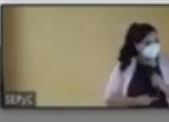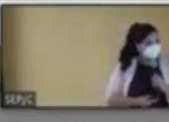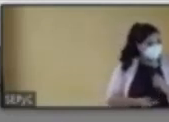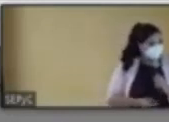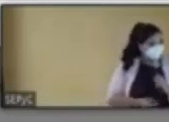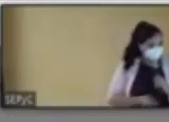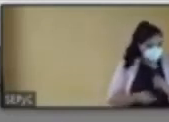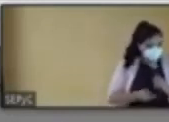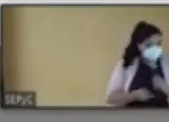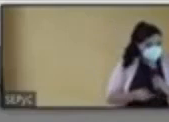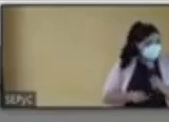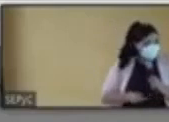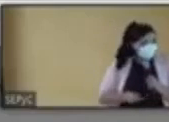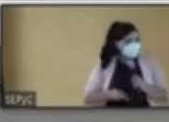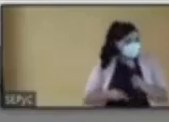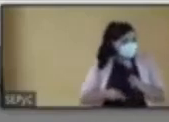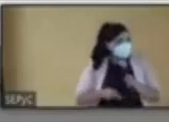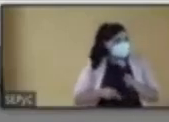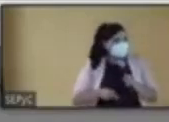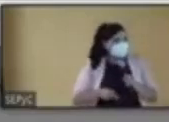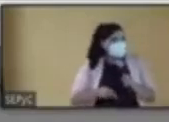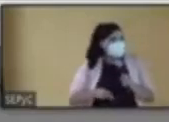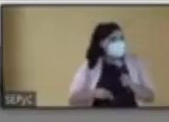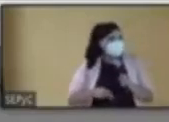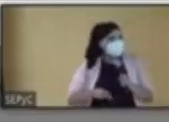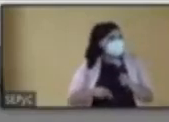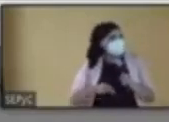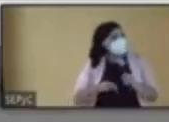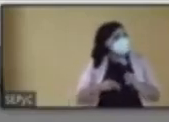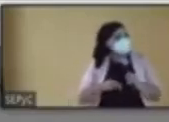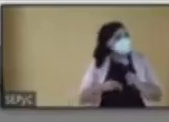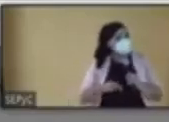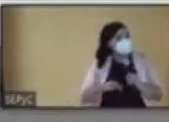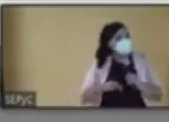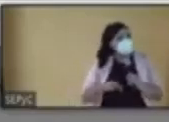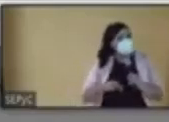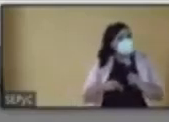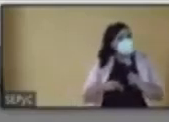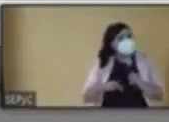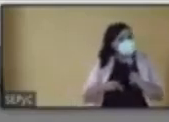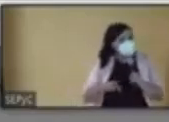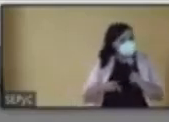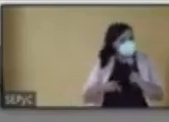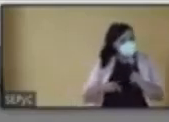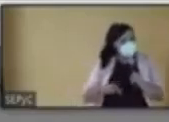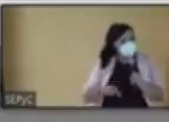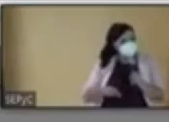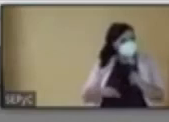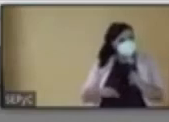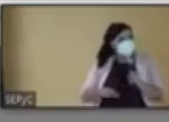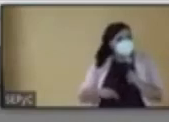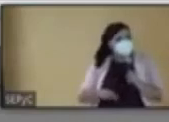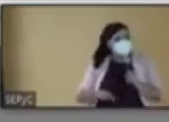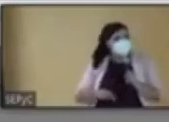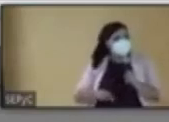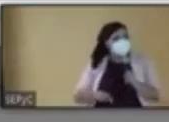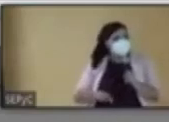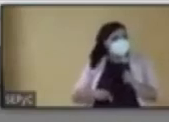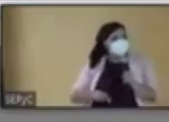Debemos señalar además si recibimos remuneración por participar activamente en estas empresas, sociedades o asociaciones